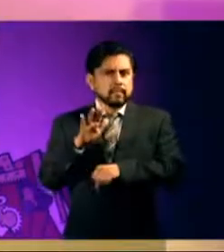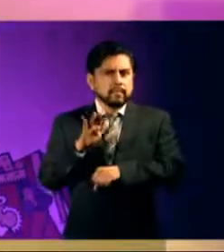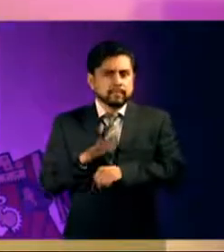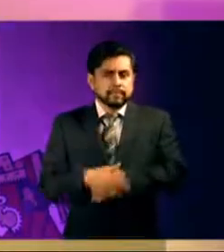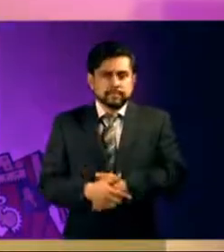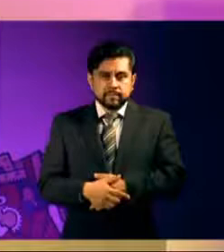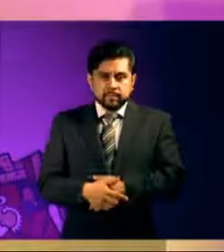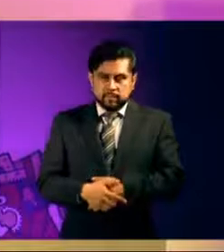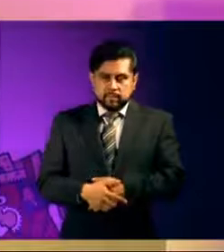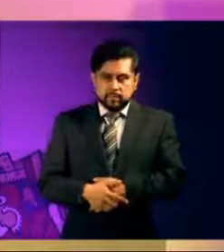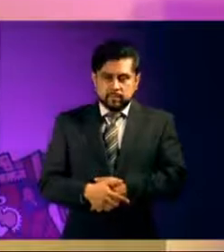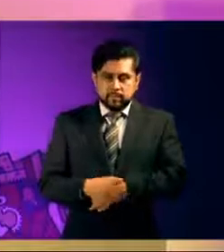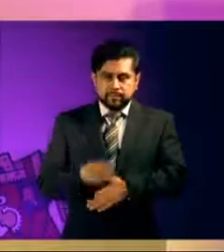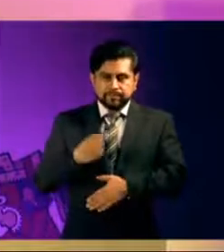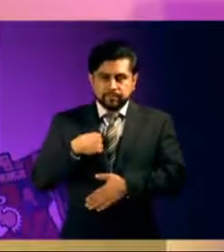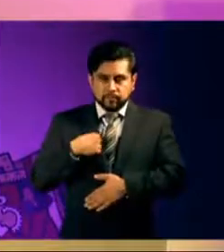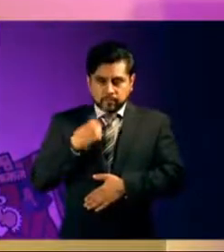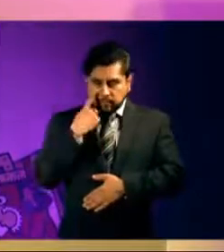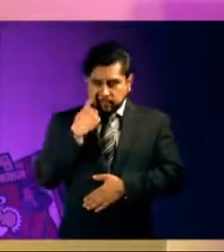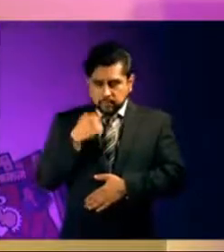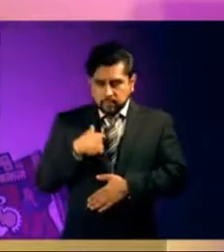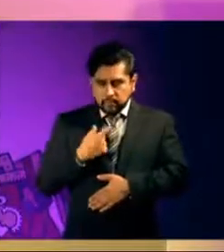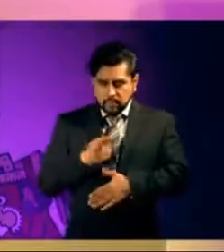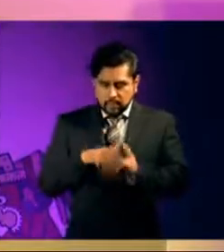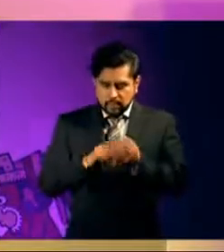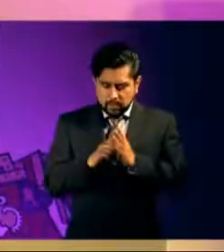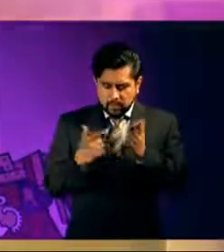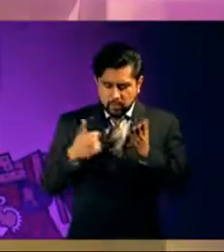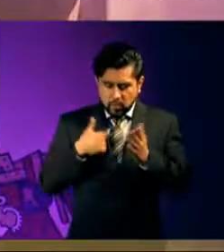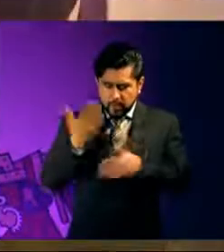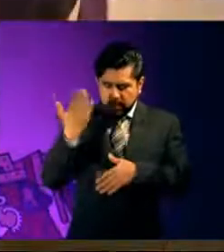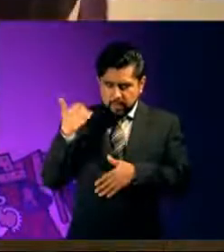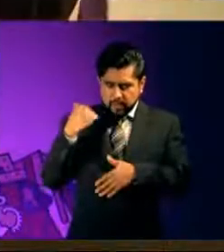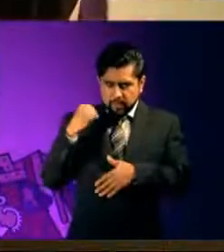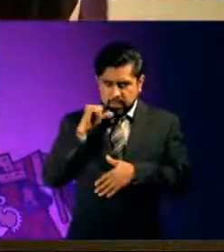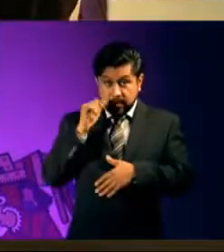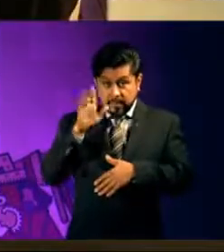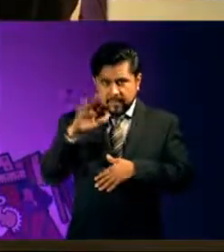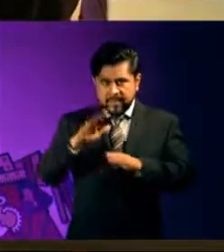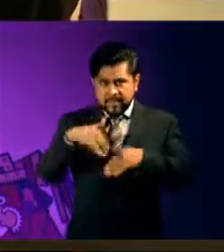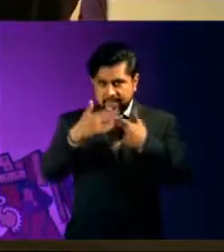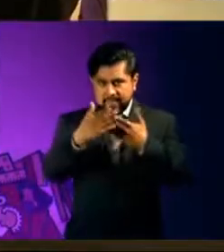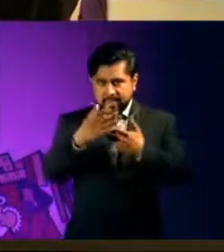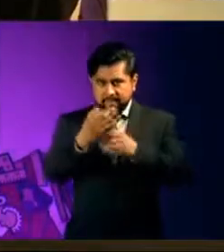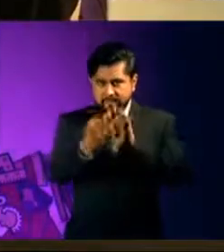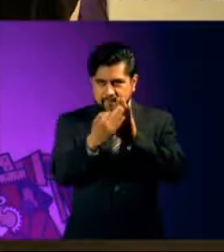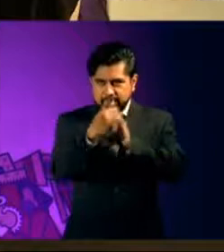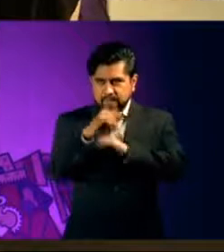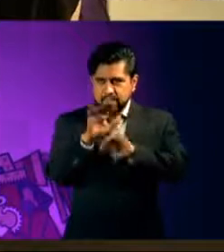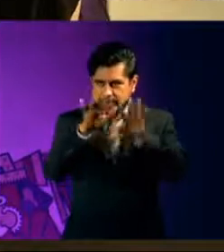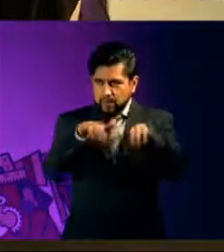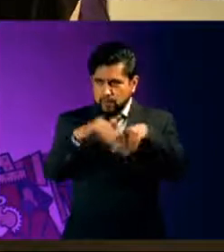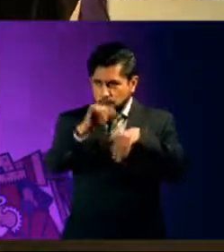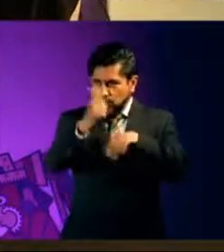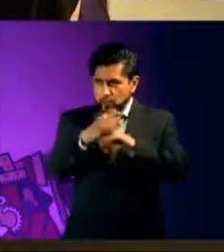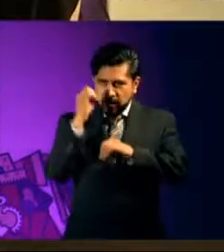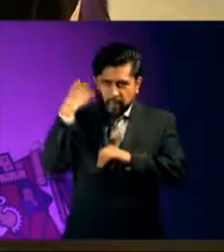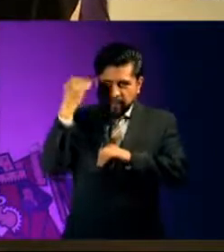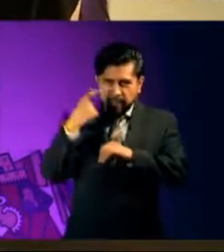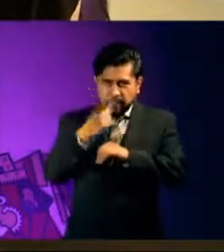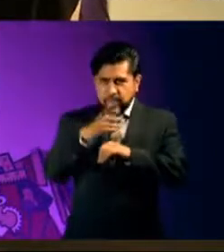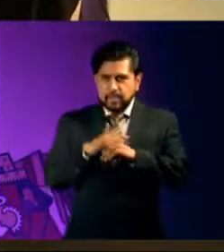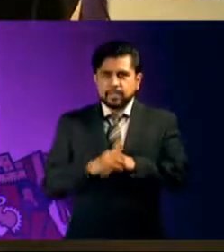como lo decía ayer allá en el foro de ella que me colé a la presentación de los